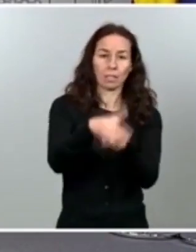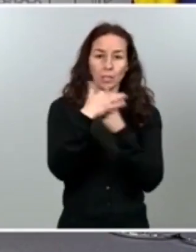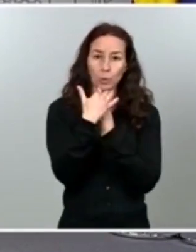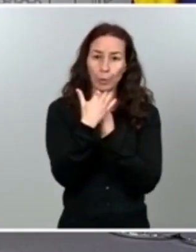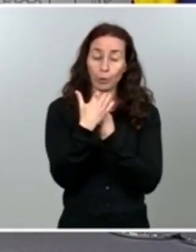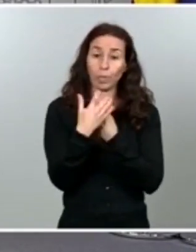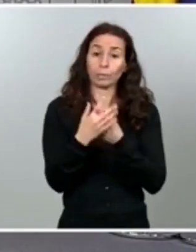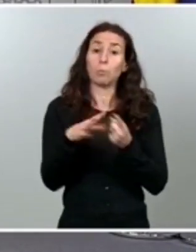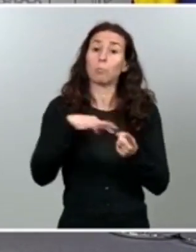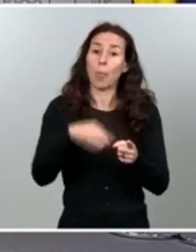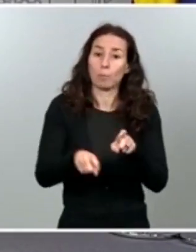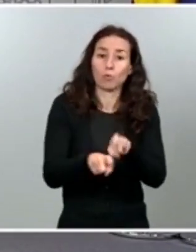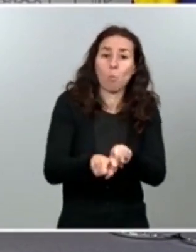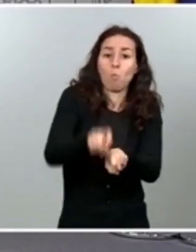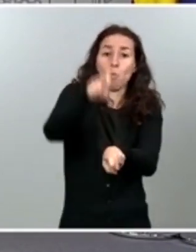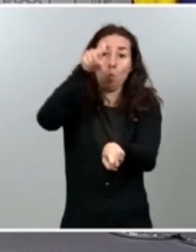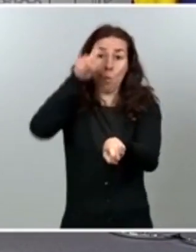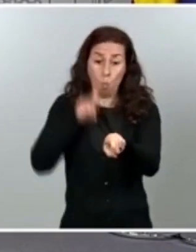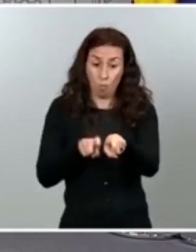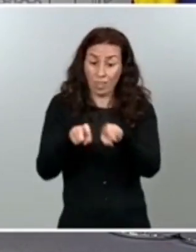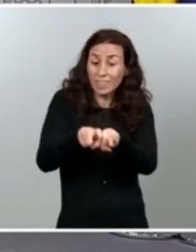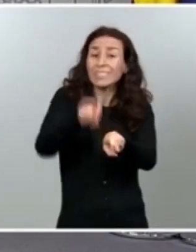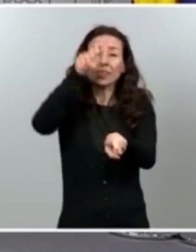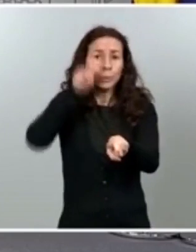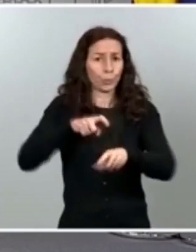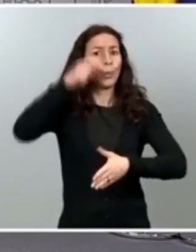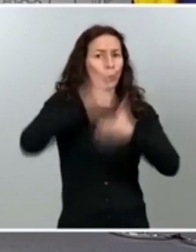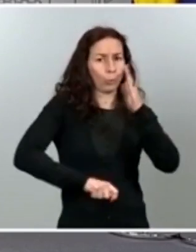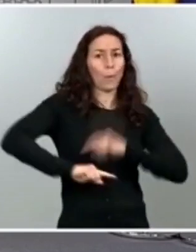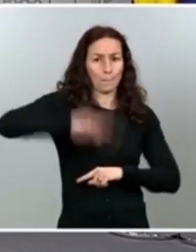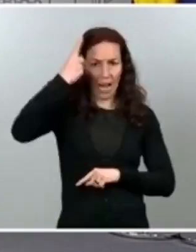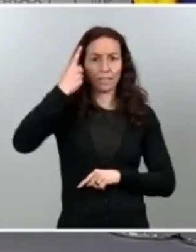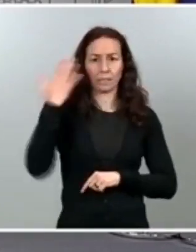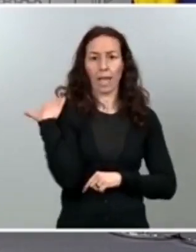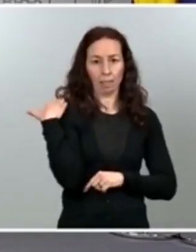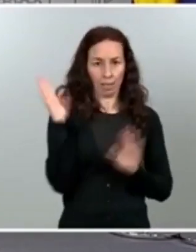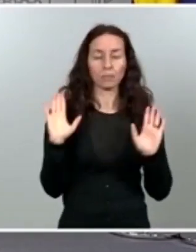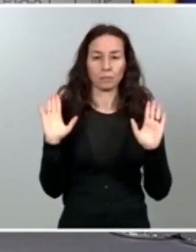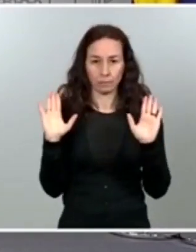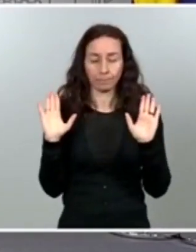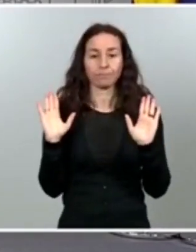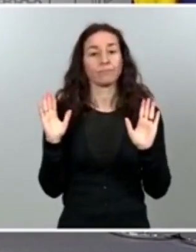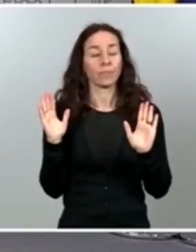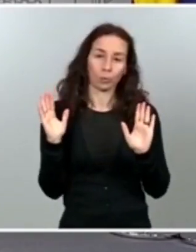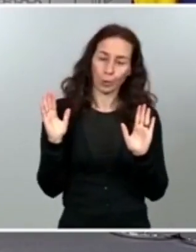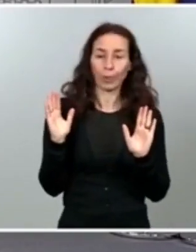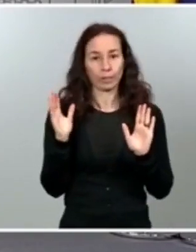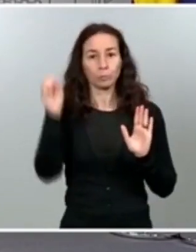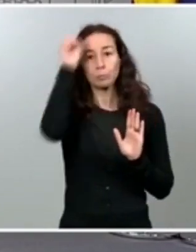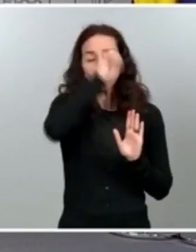sea mucho más duro que lo que hemos vivido hasta ahora desde mi punto de vista las cosas se están haciendo